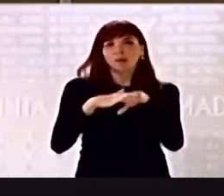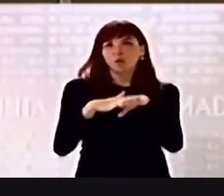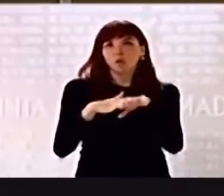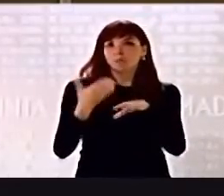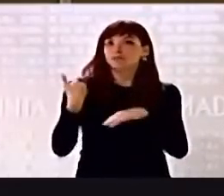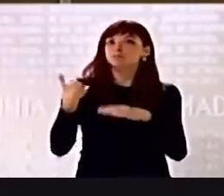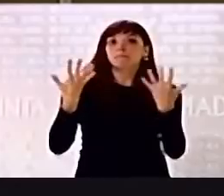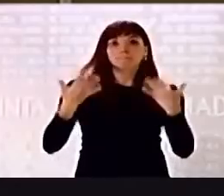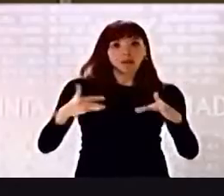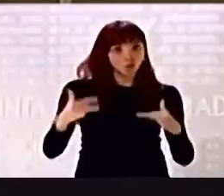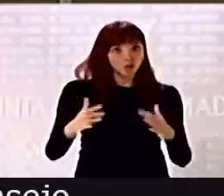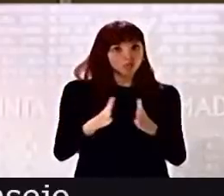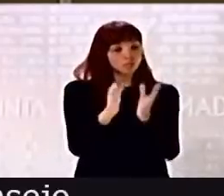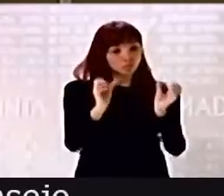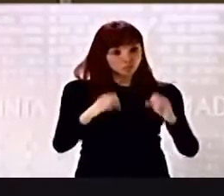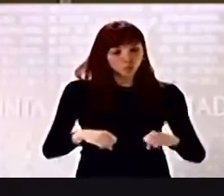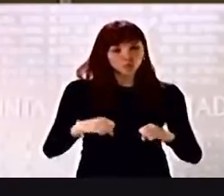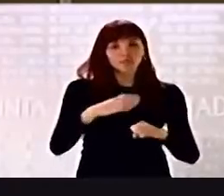miércoles.